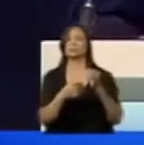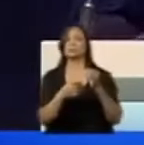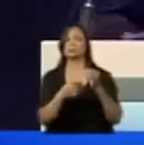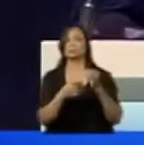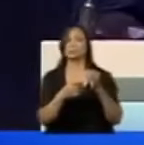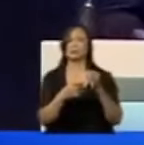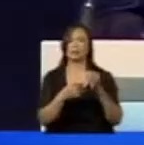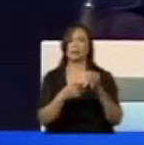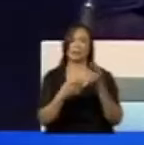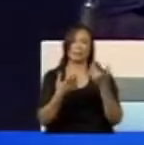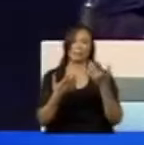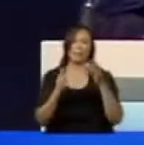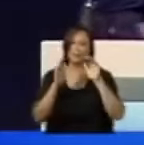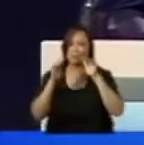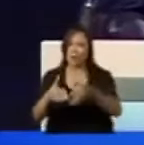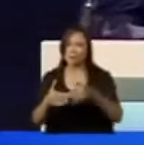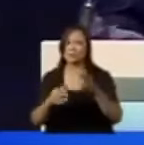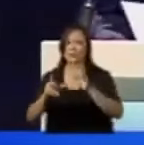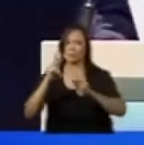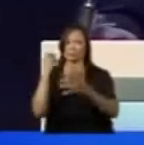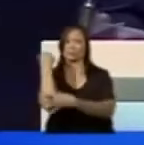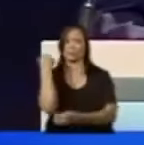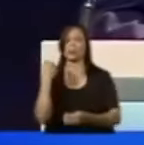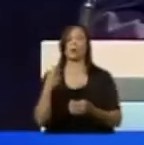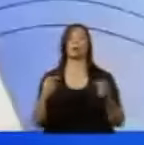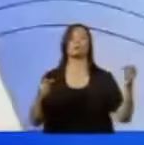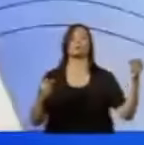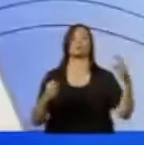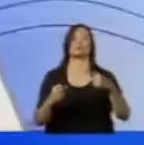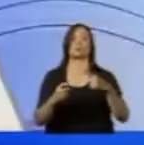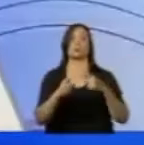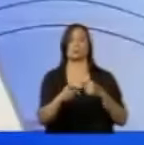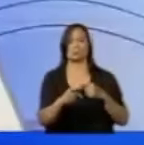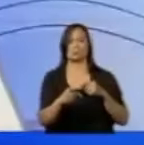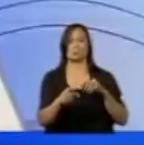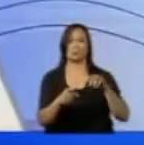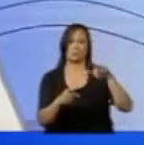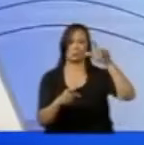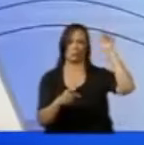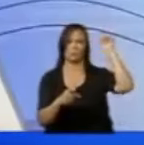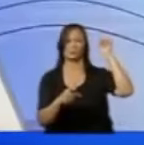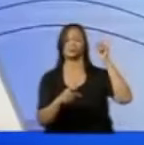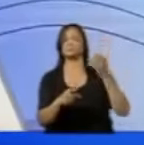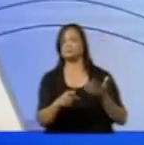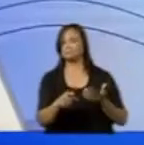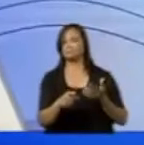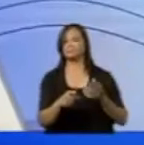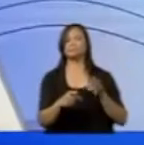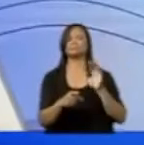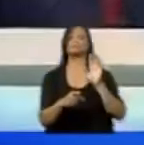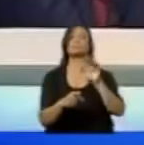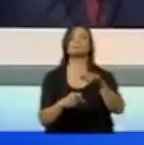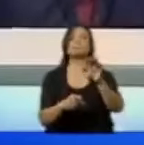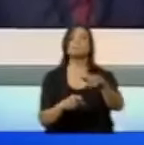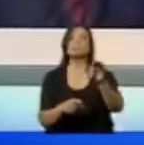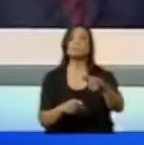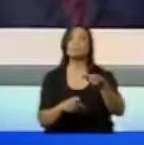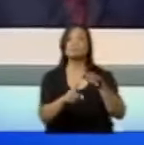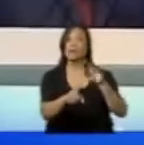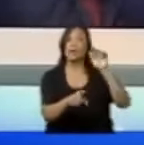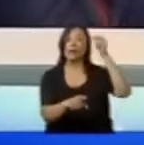privilegiar más al hombre de trabajo. El derecho a réplica al candidato Abinader. Mira, en el